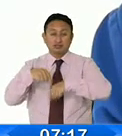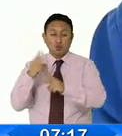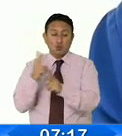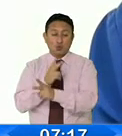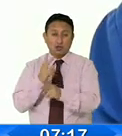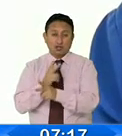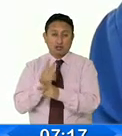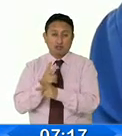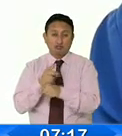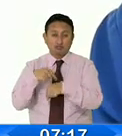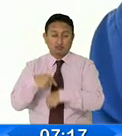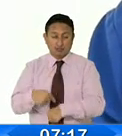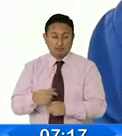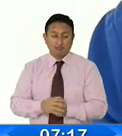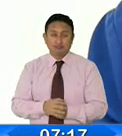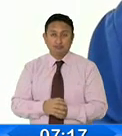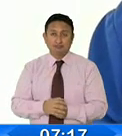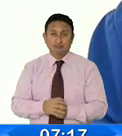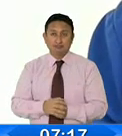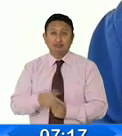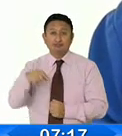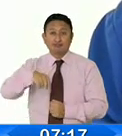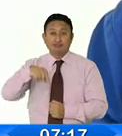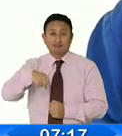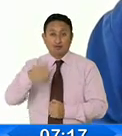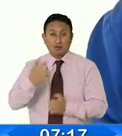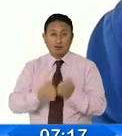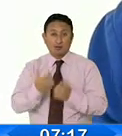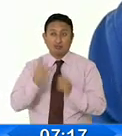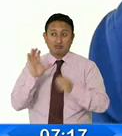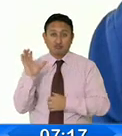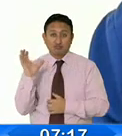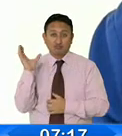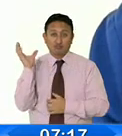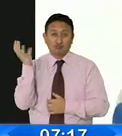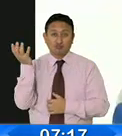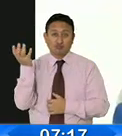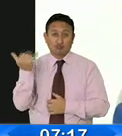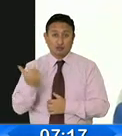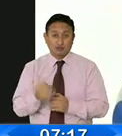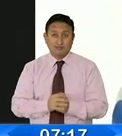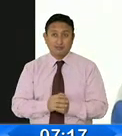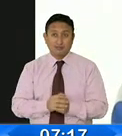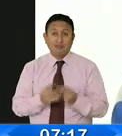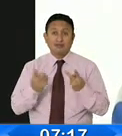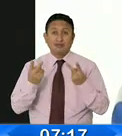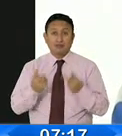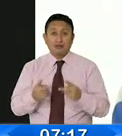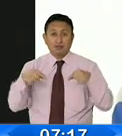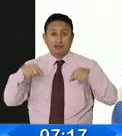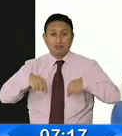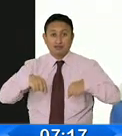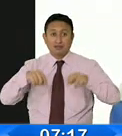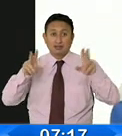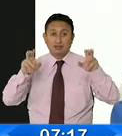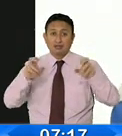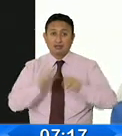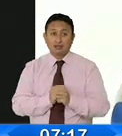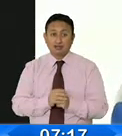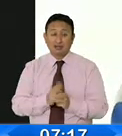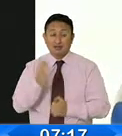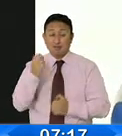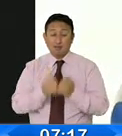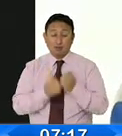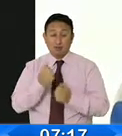y respuesta ante estos incidentes climáticos que se están dando y también este tipo de